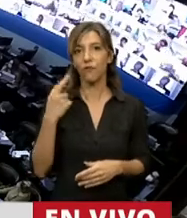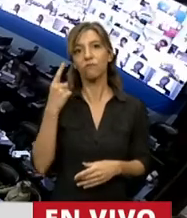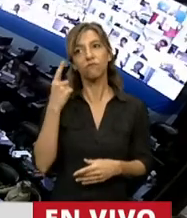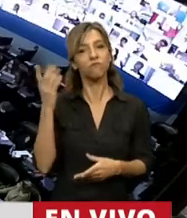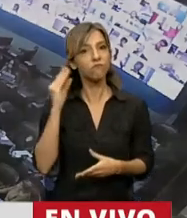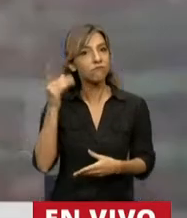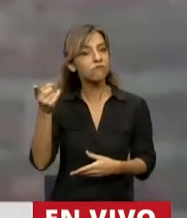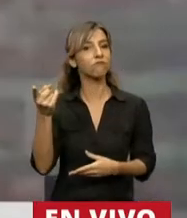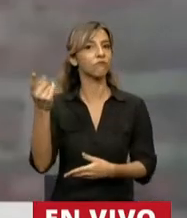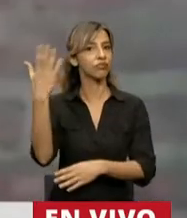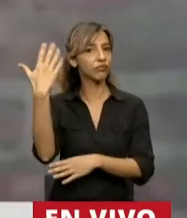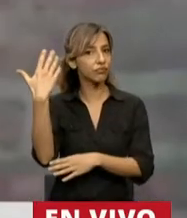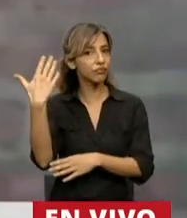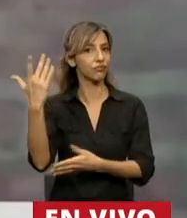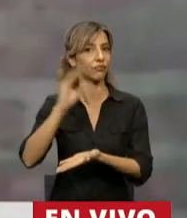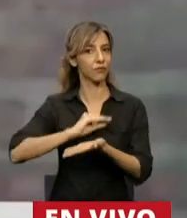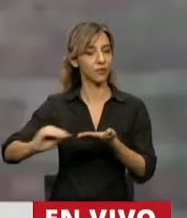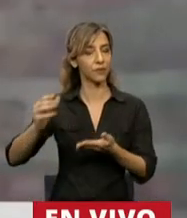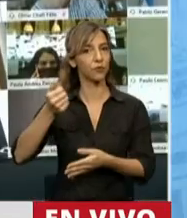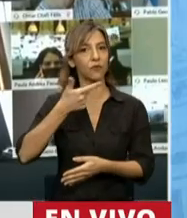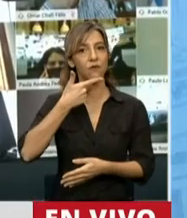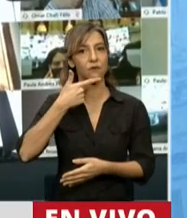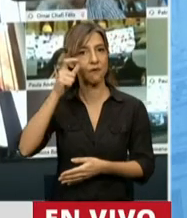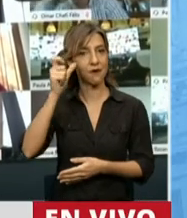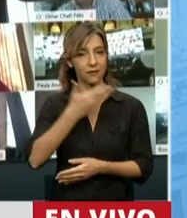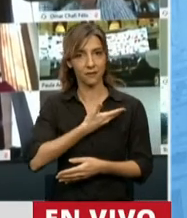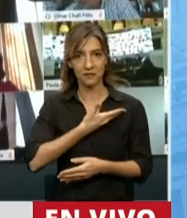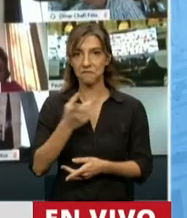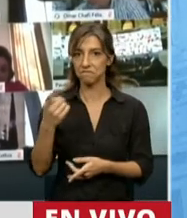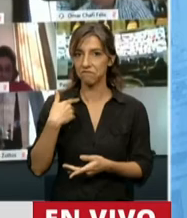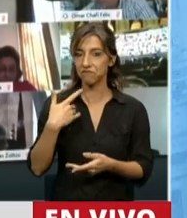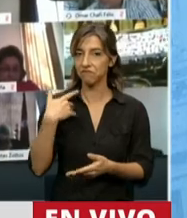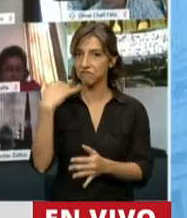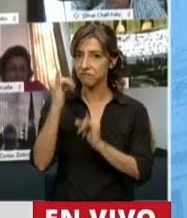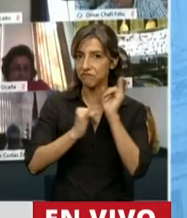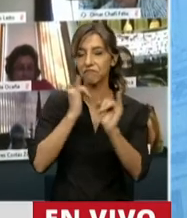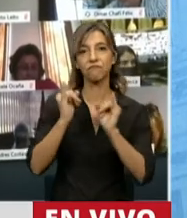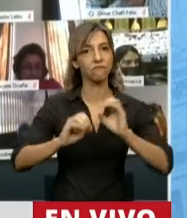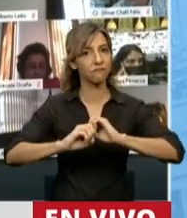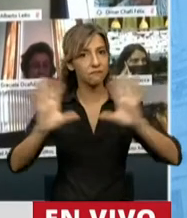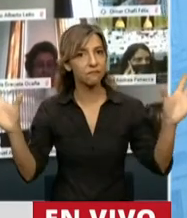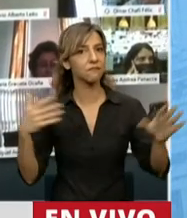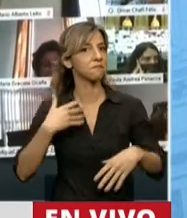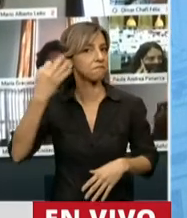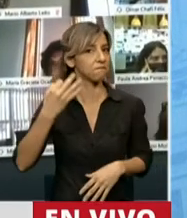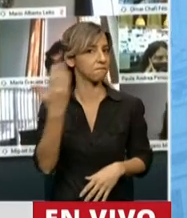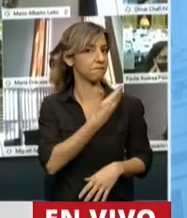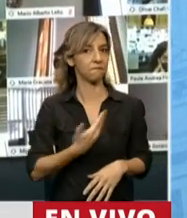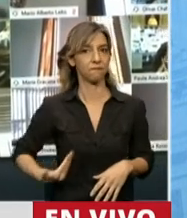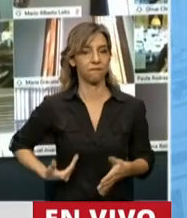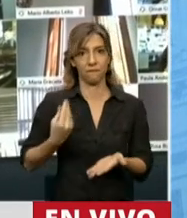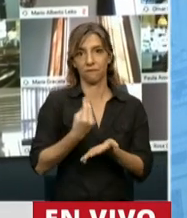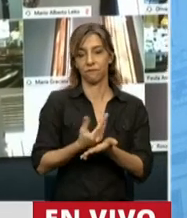en toda su descripción extensa y sobre todo completa que ha hecho de un gran presidente que tuvo la